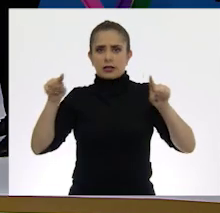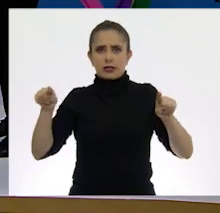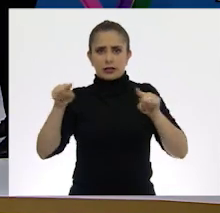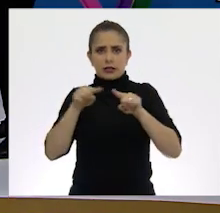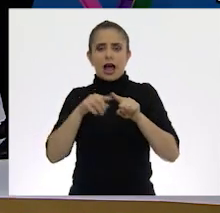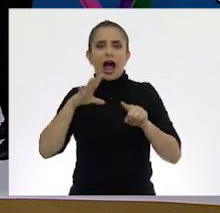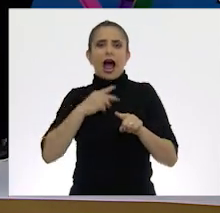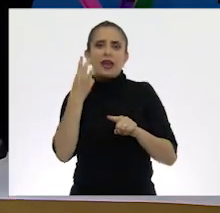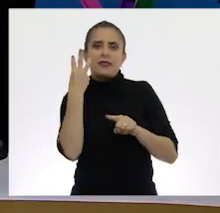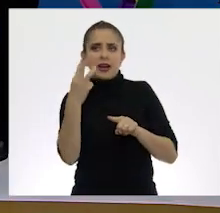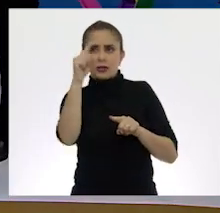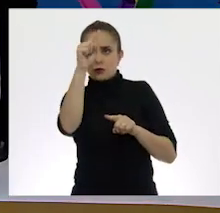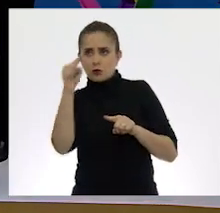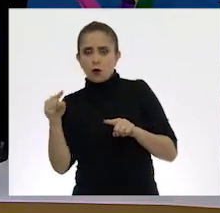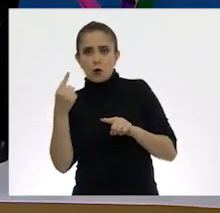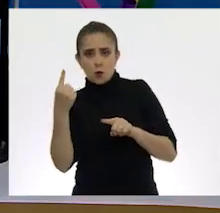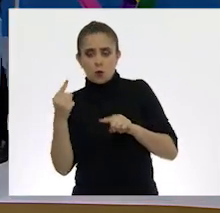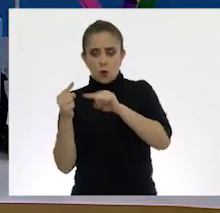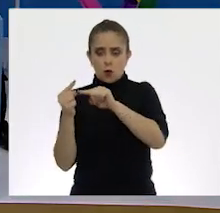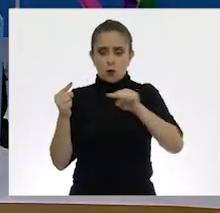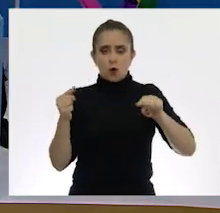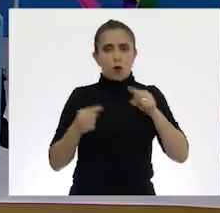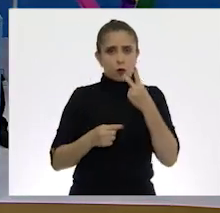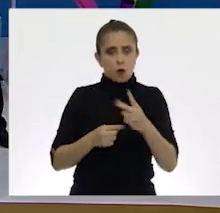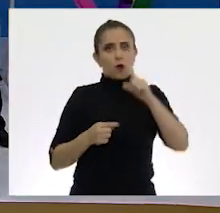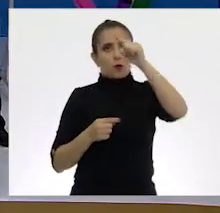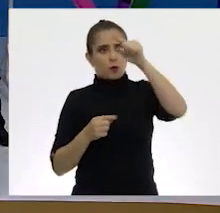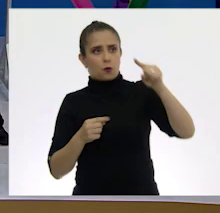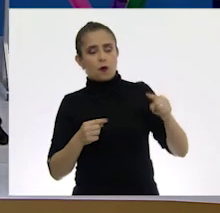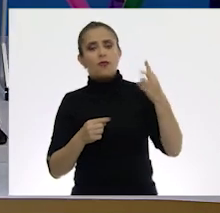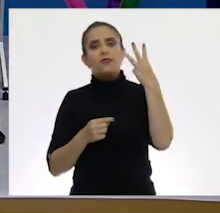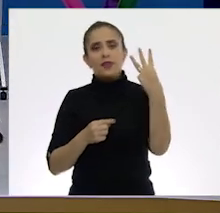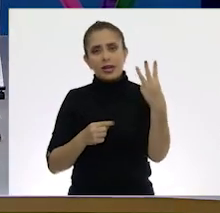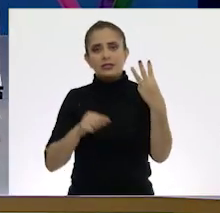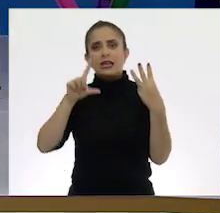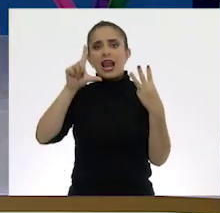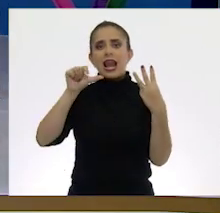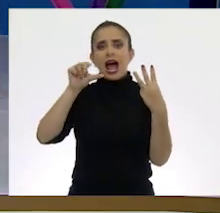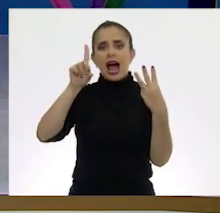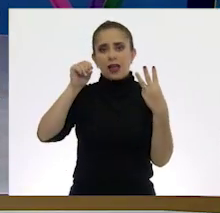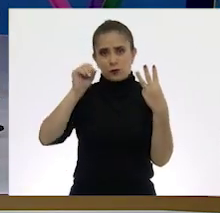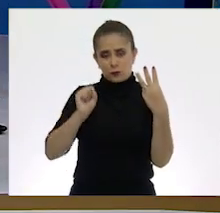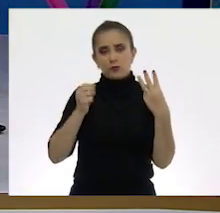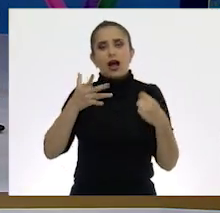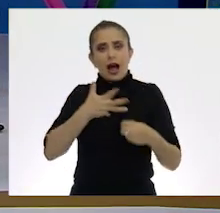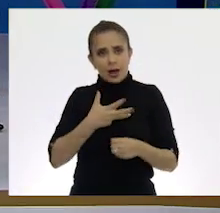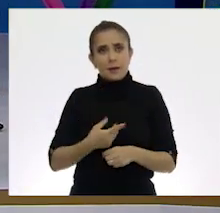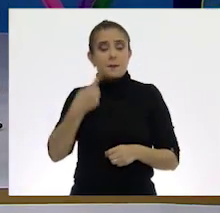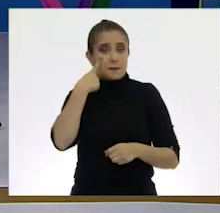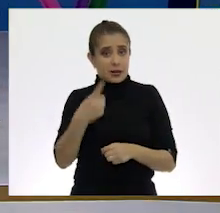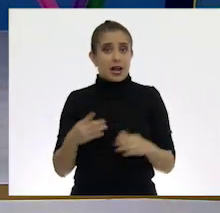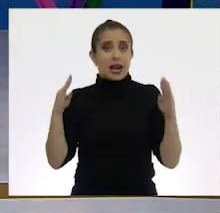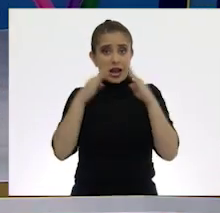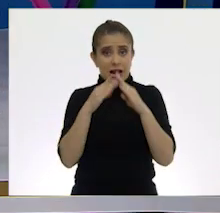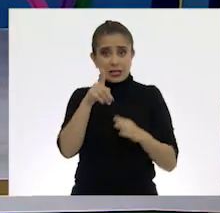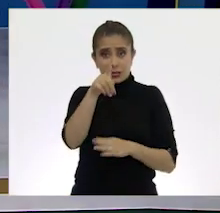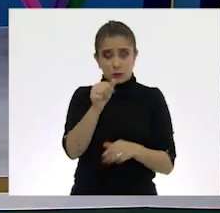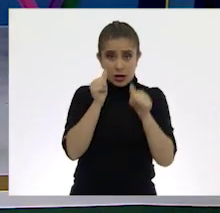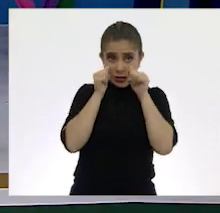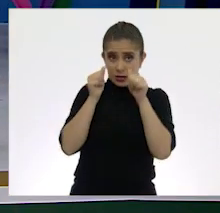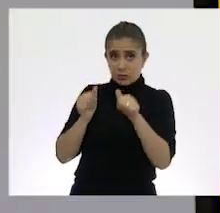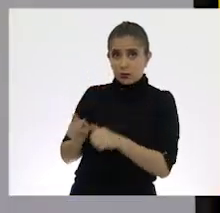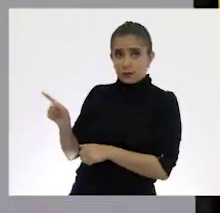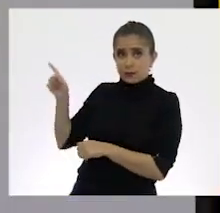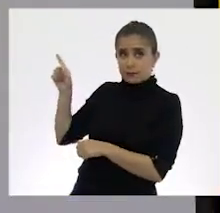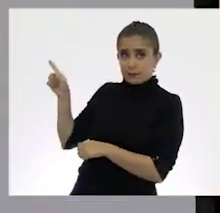¿Por de qué ahí. no? Y mira, aquí tenemos estas imágenes. Me gustaría que nuestros alumnos en casa lo pudieran ver. Y ahí